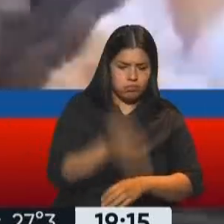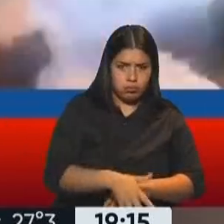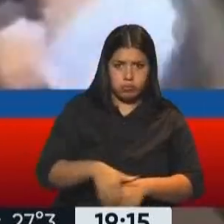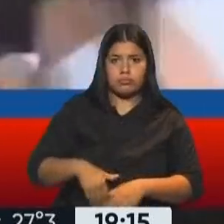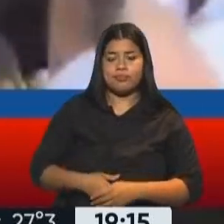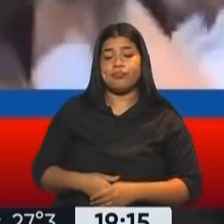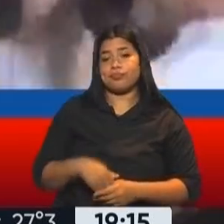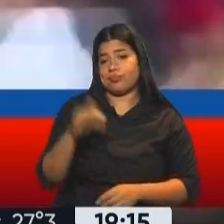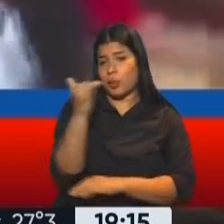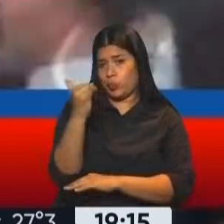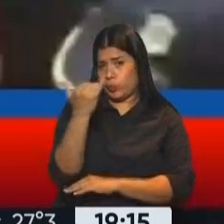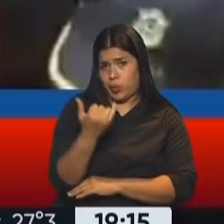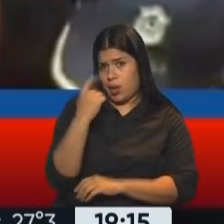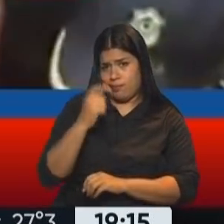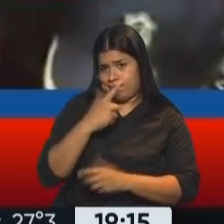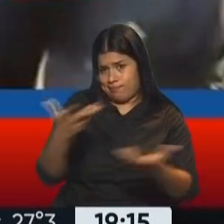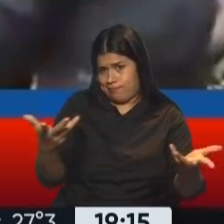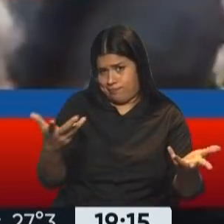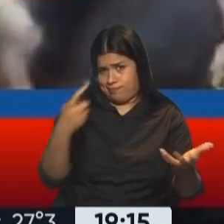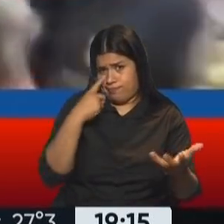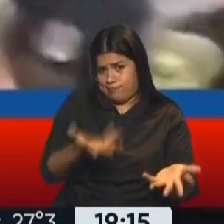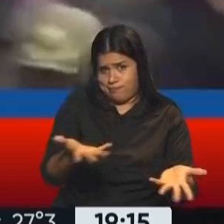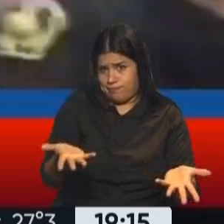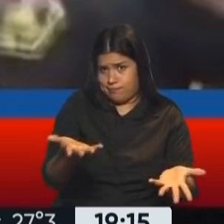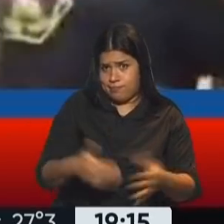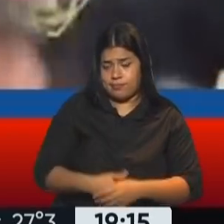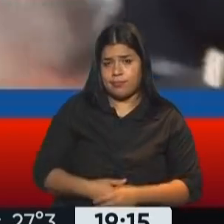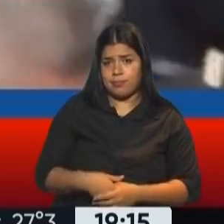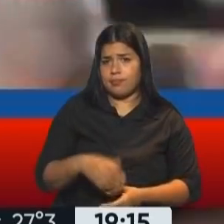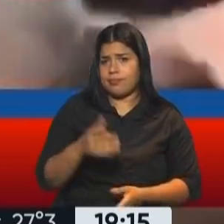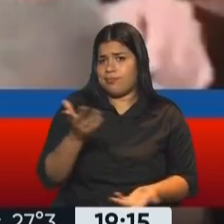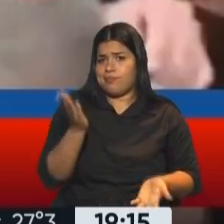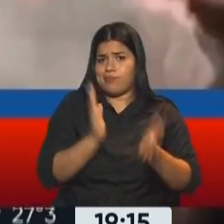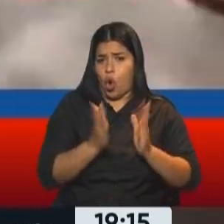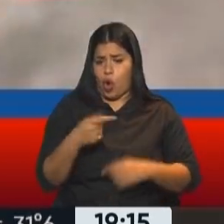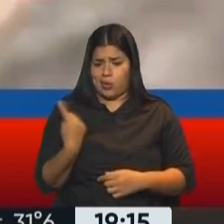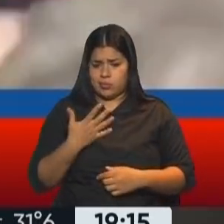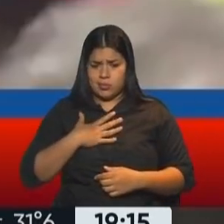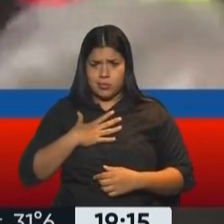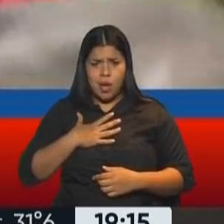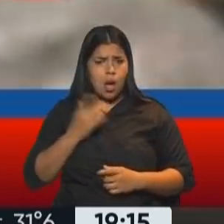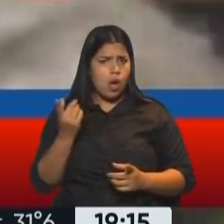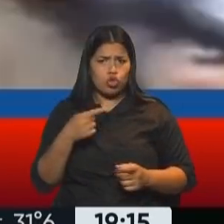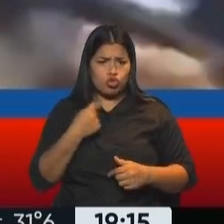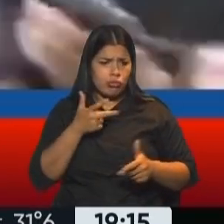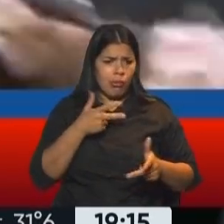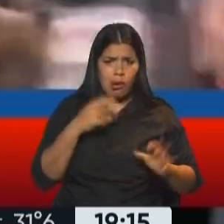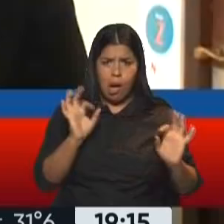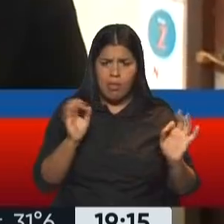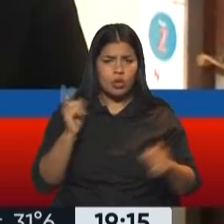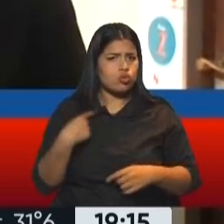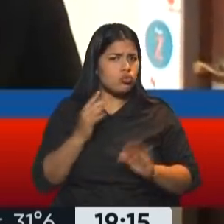Las imágenes son evidentes, digamos, de la agresión de él hacia nosotros, para nada de nosotros hacia él. Nosotros no trabajamos de esa